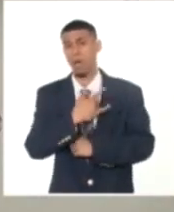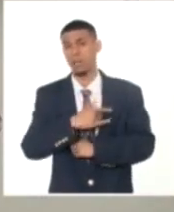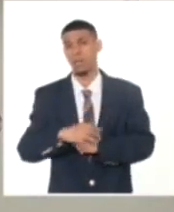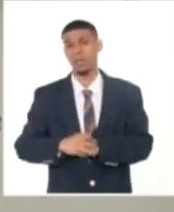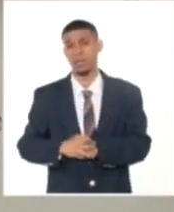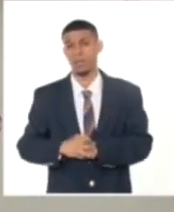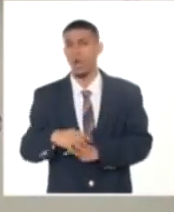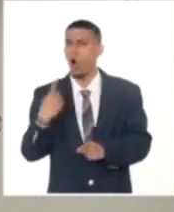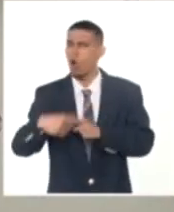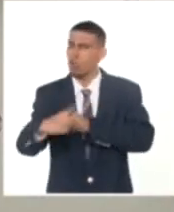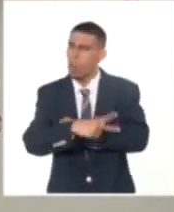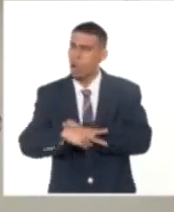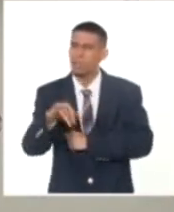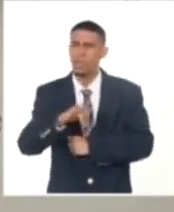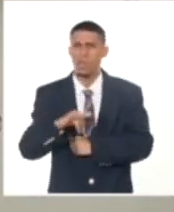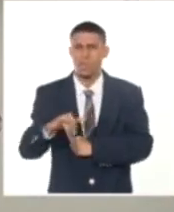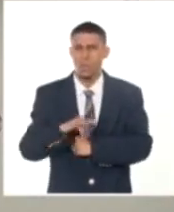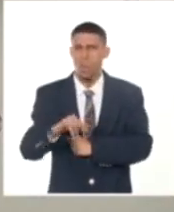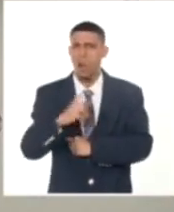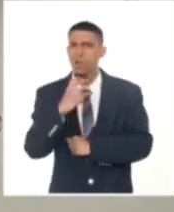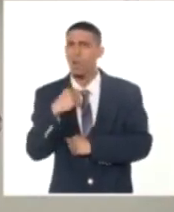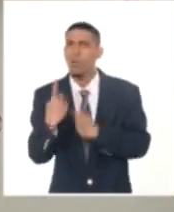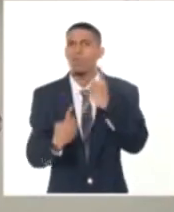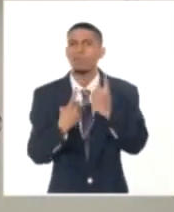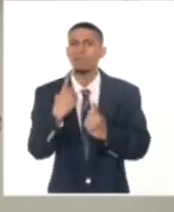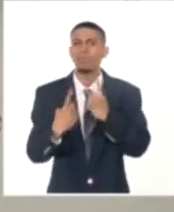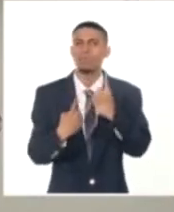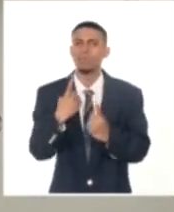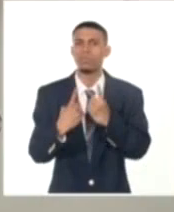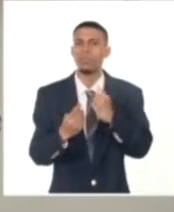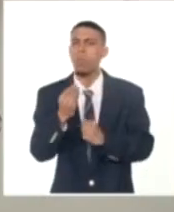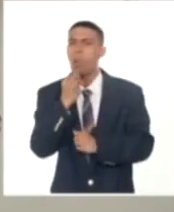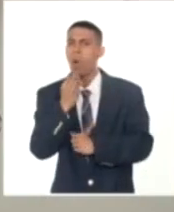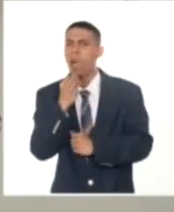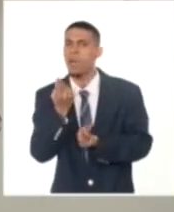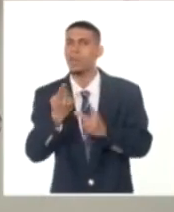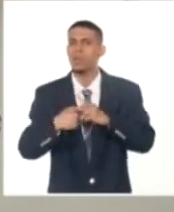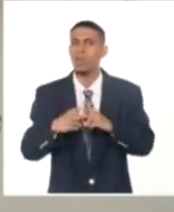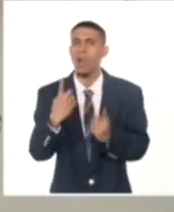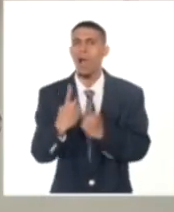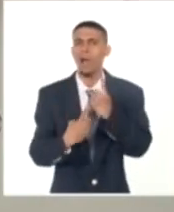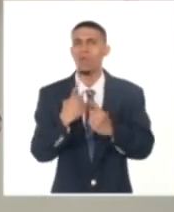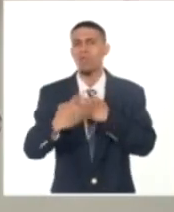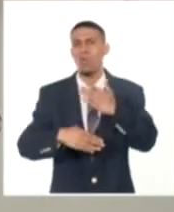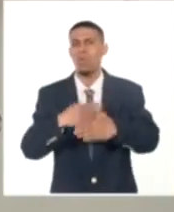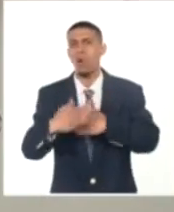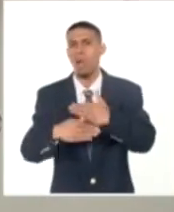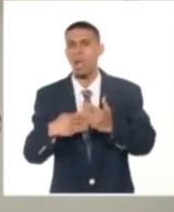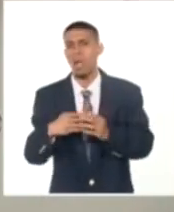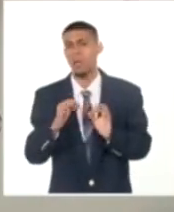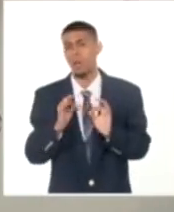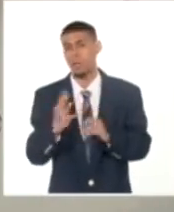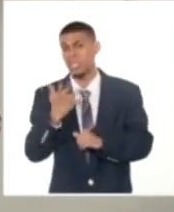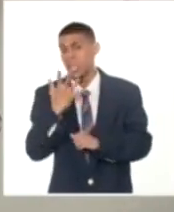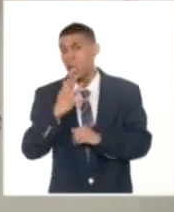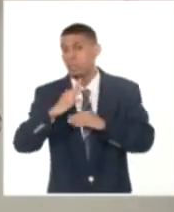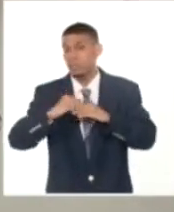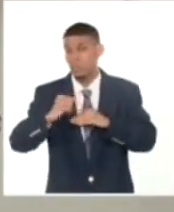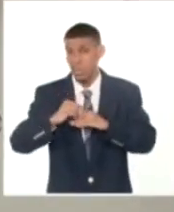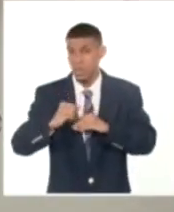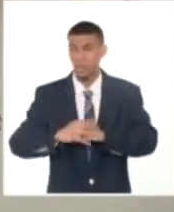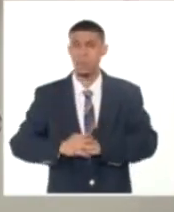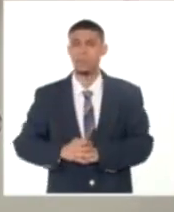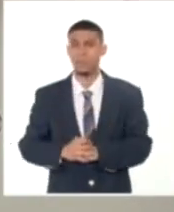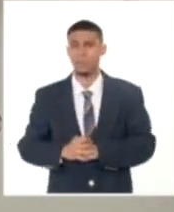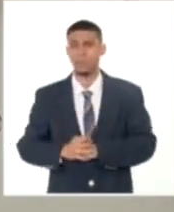esta multipolaridad, alternativas soberanas como Obrador, hayan propuesto estrategias regionales frente a la inflación, compensar los unos